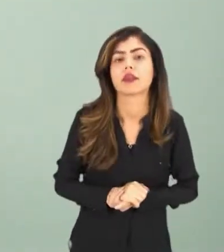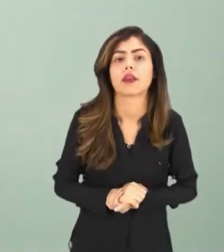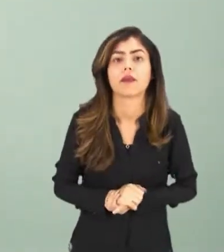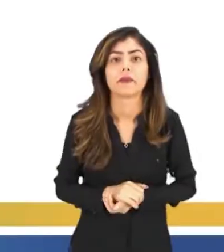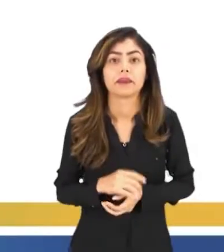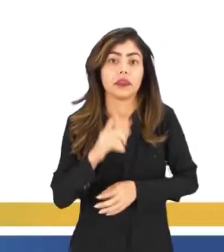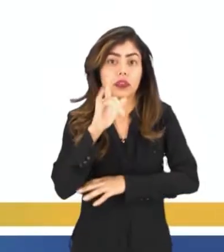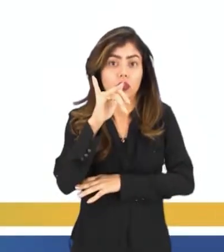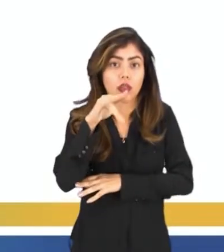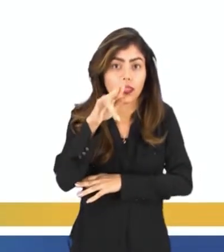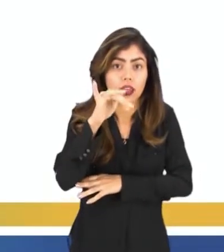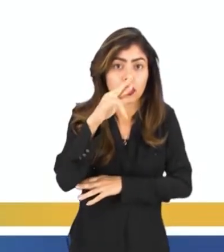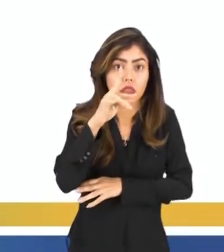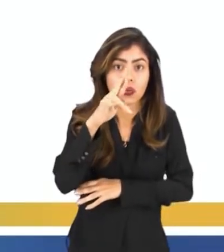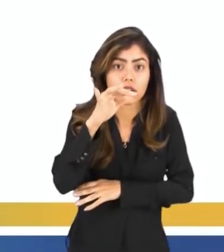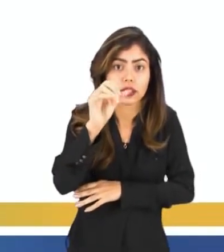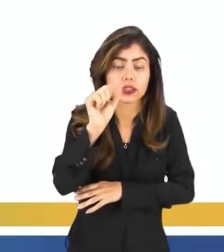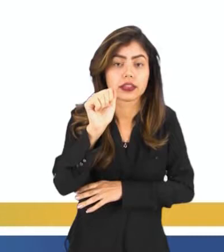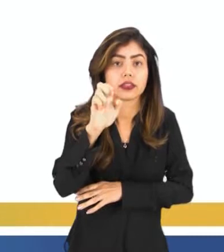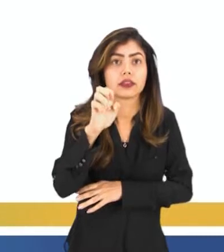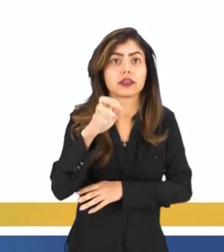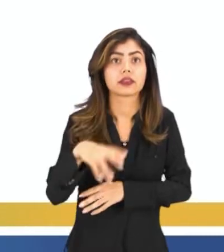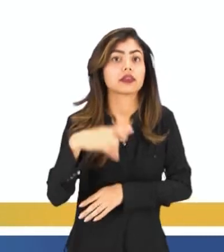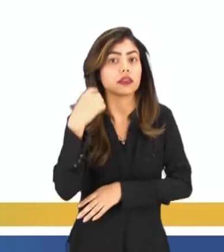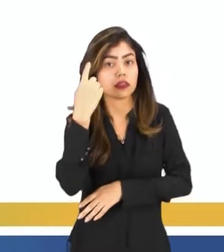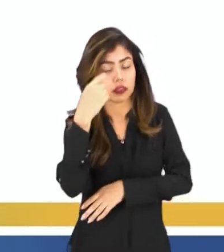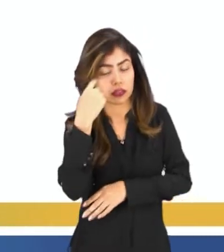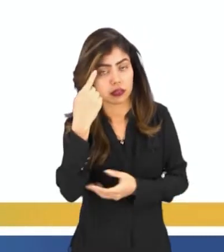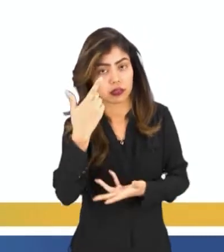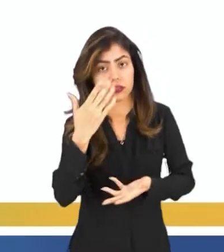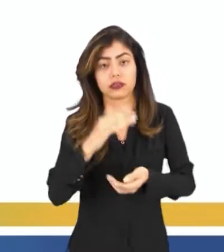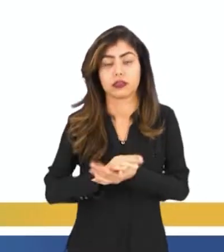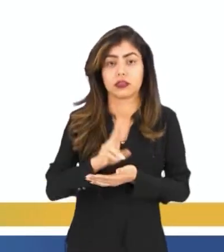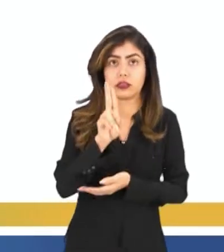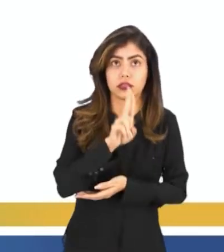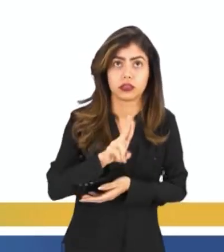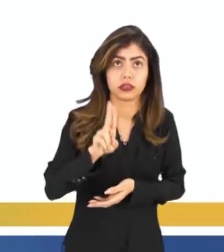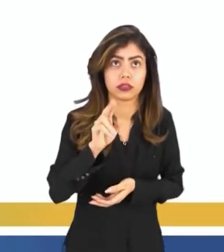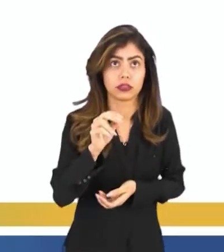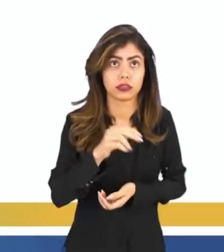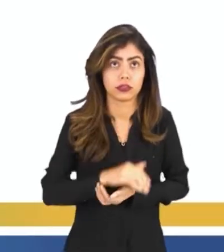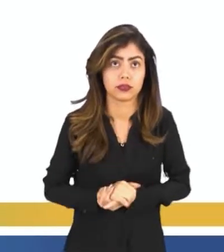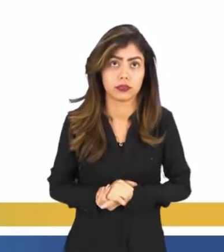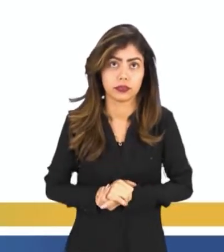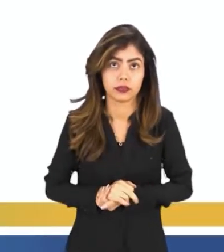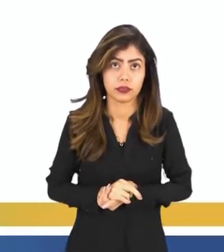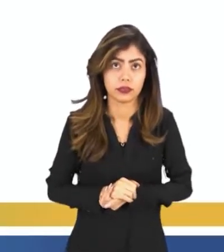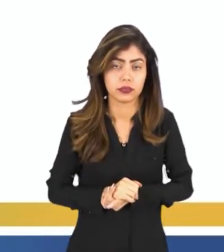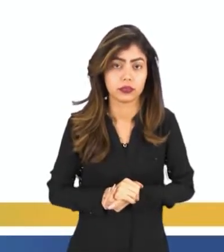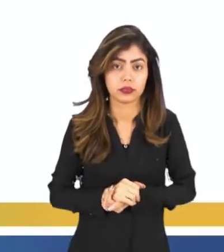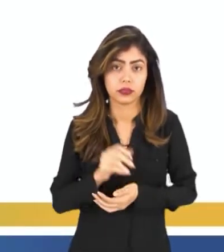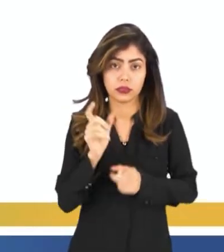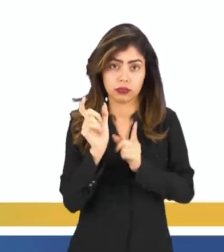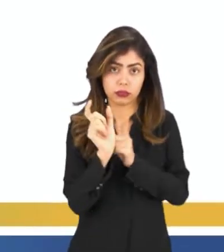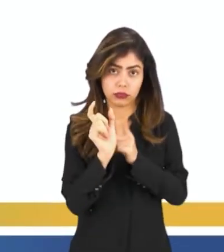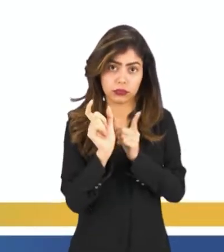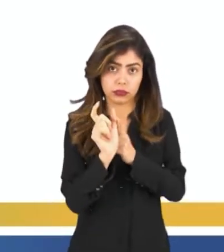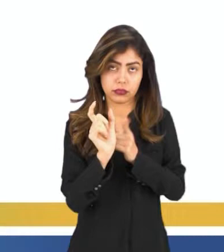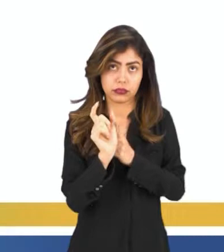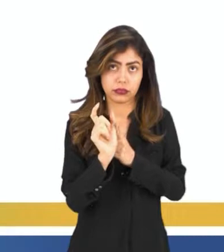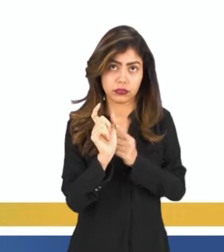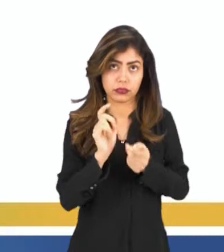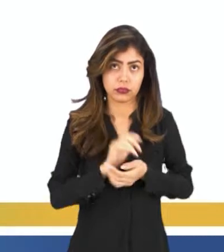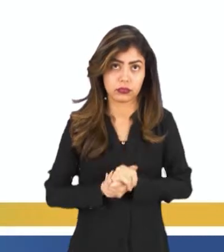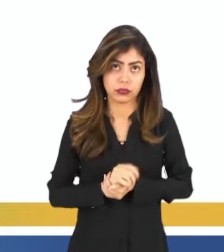los conectores en la lingüística se denomina conector a una palabra que une